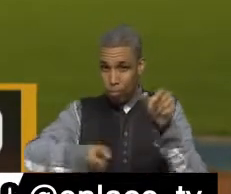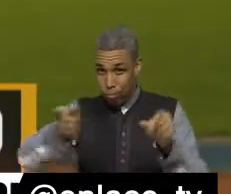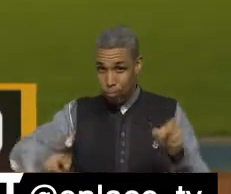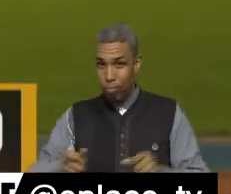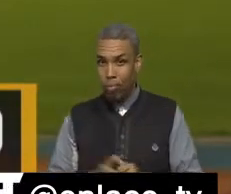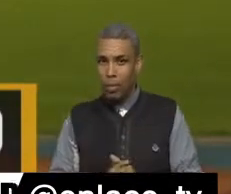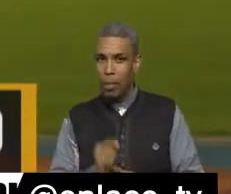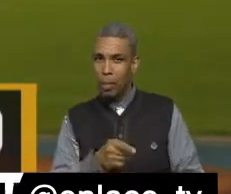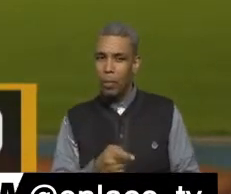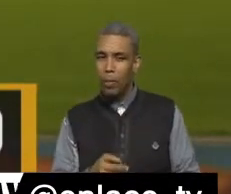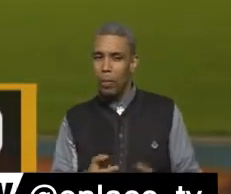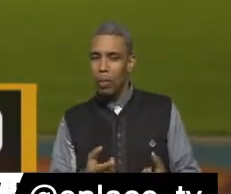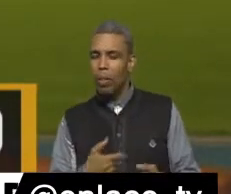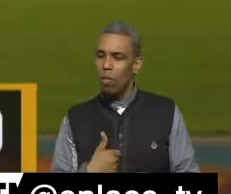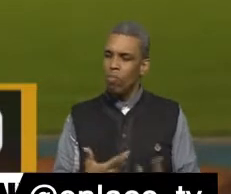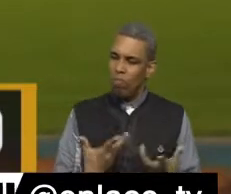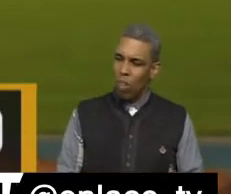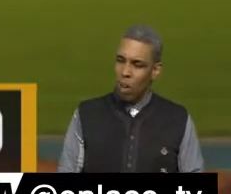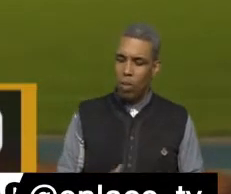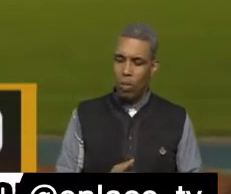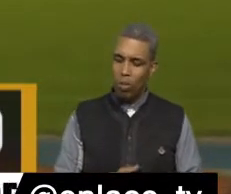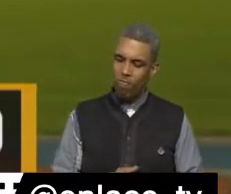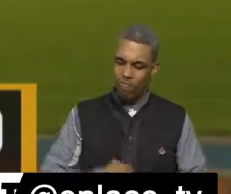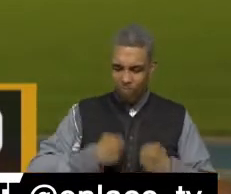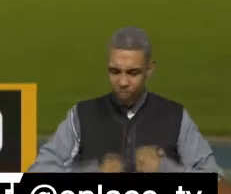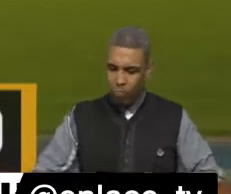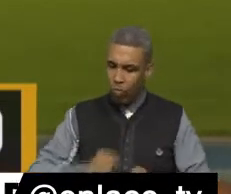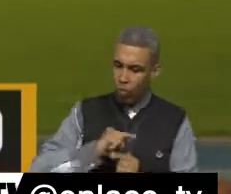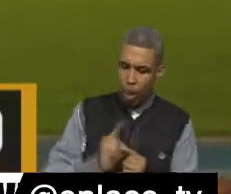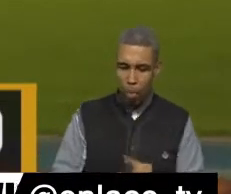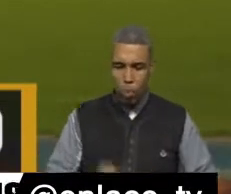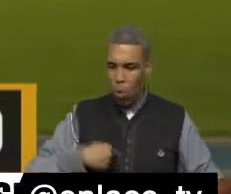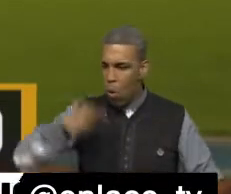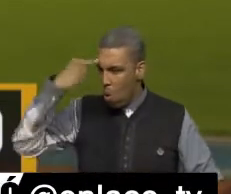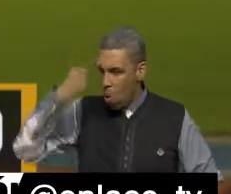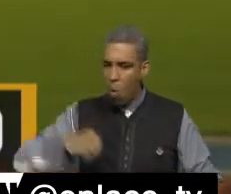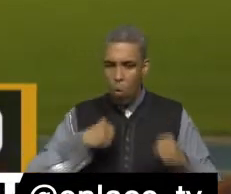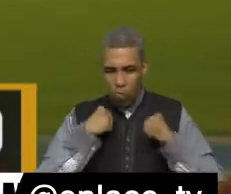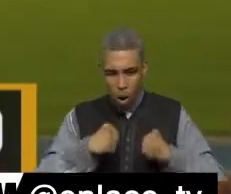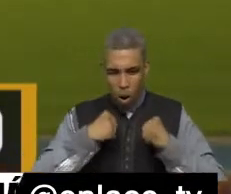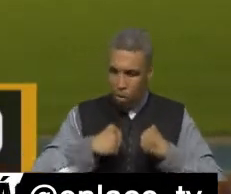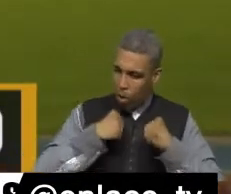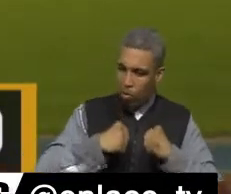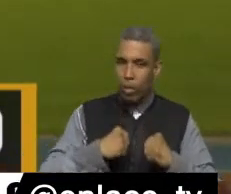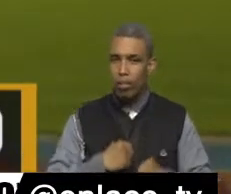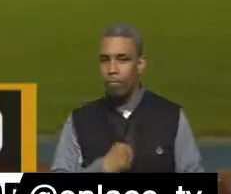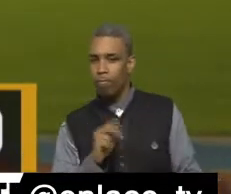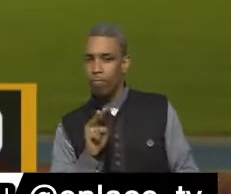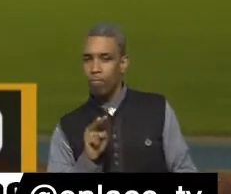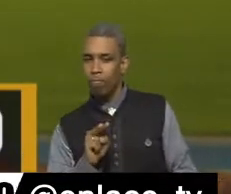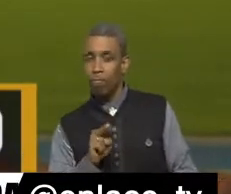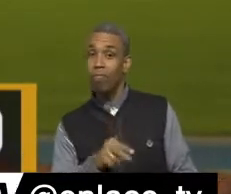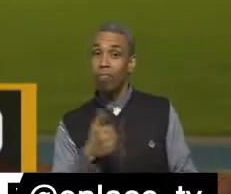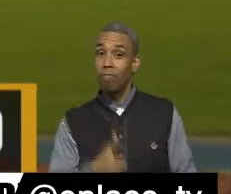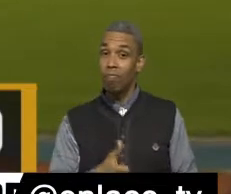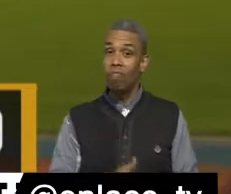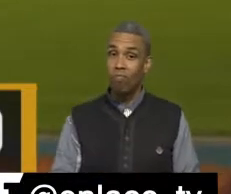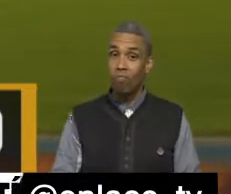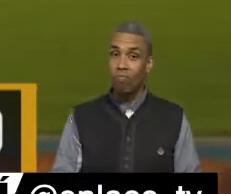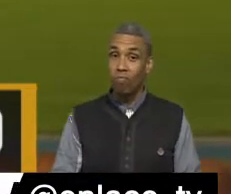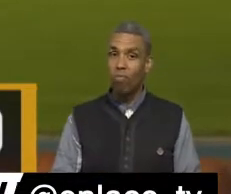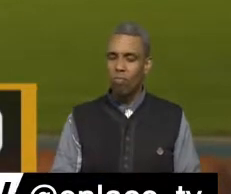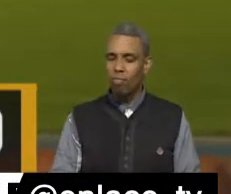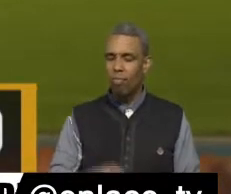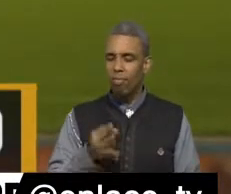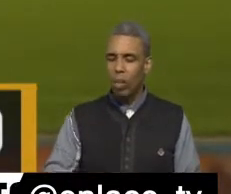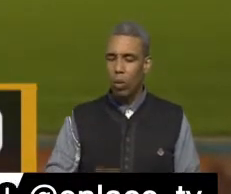con las ganas de salir de esta situación. Así que bueno, todos juntos trataremos de dar nuestro máximo, no trataremos, daremos nuestro